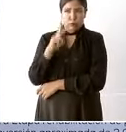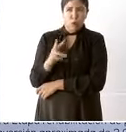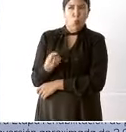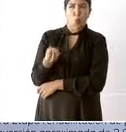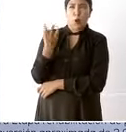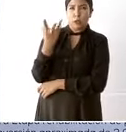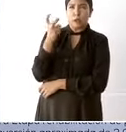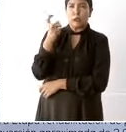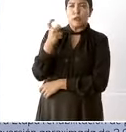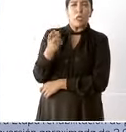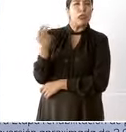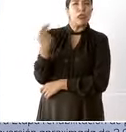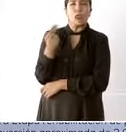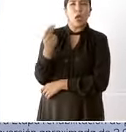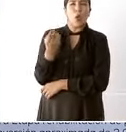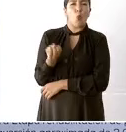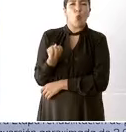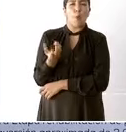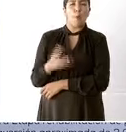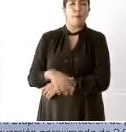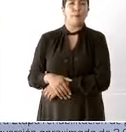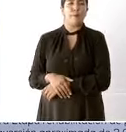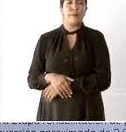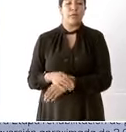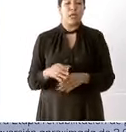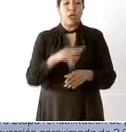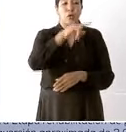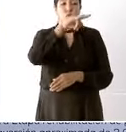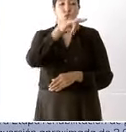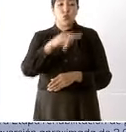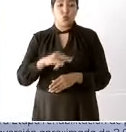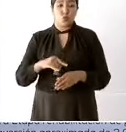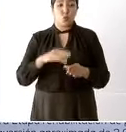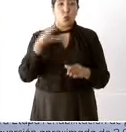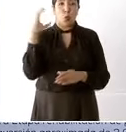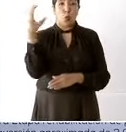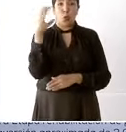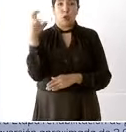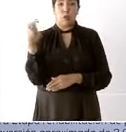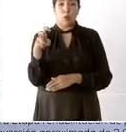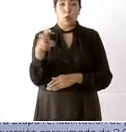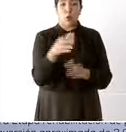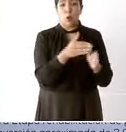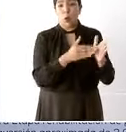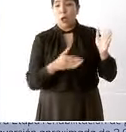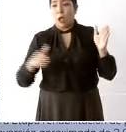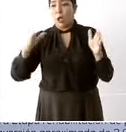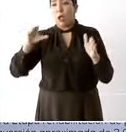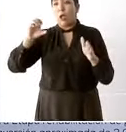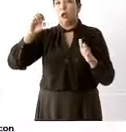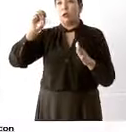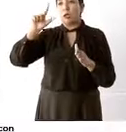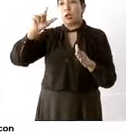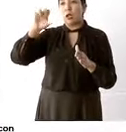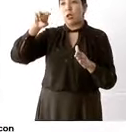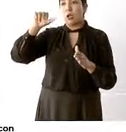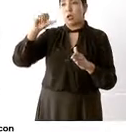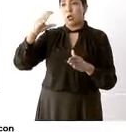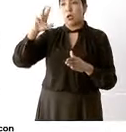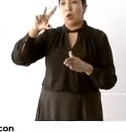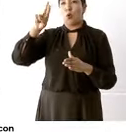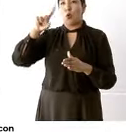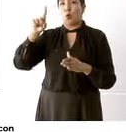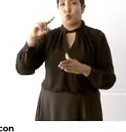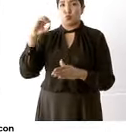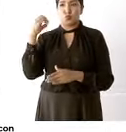el fideicomiso de la línea que va de Coatzacoalcos a Salina Cruz va a aportar esta cantidad. Perdón,